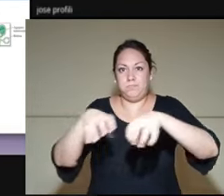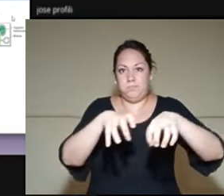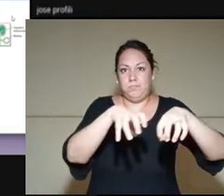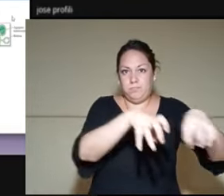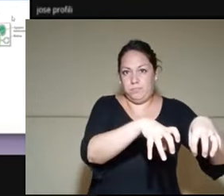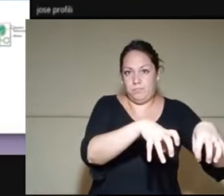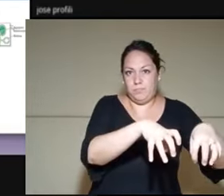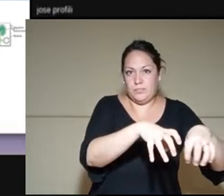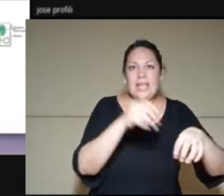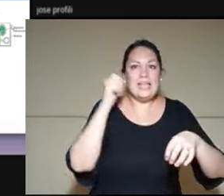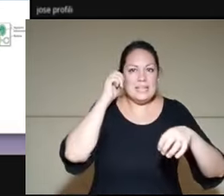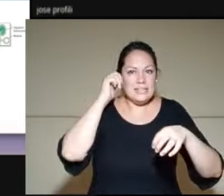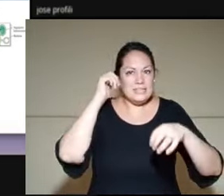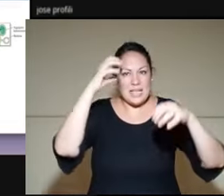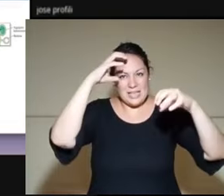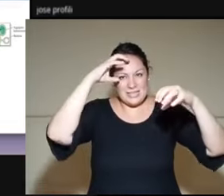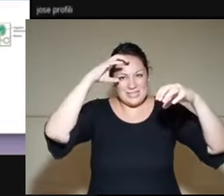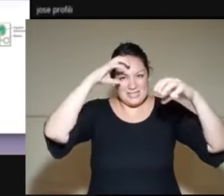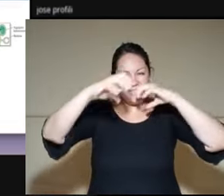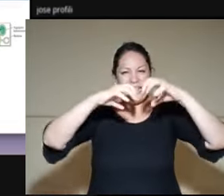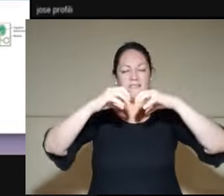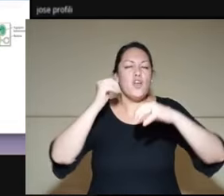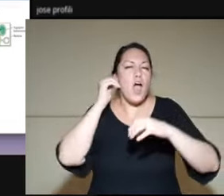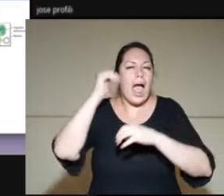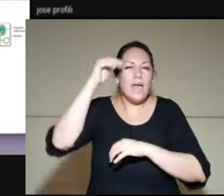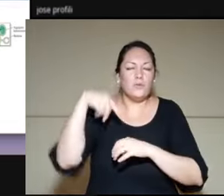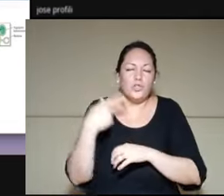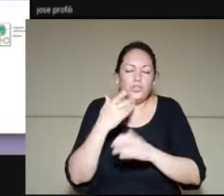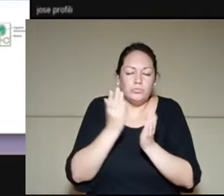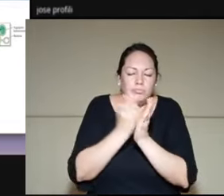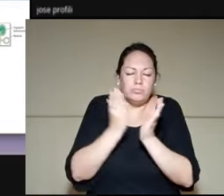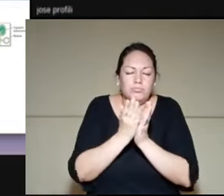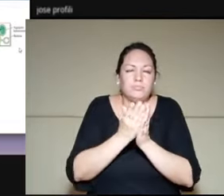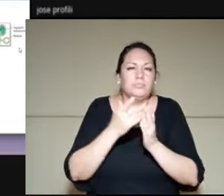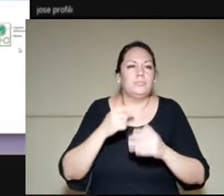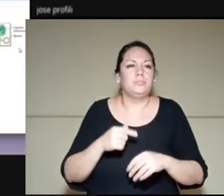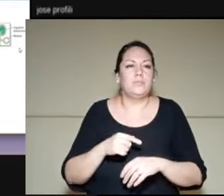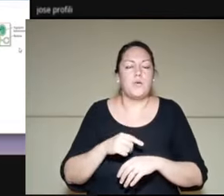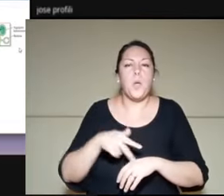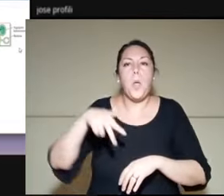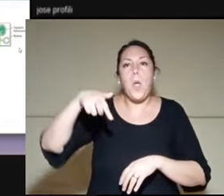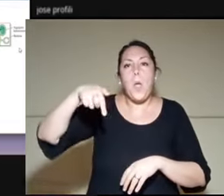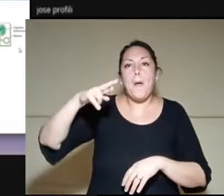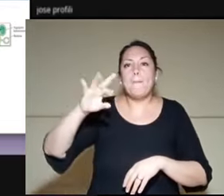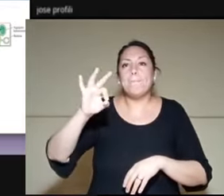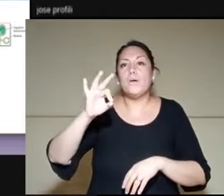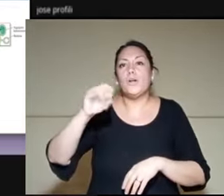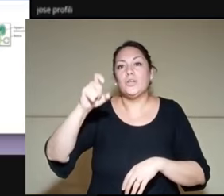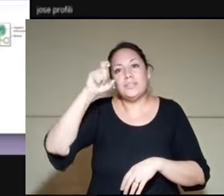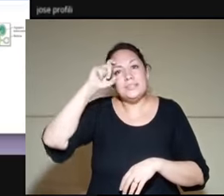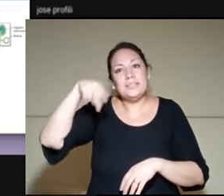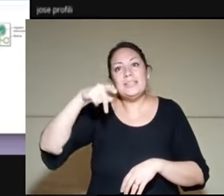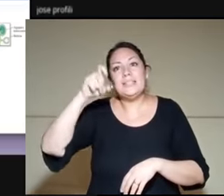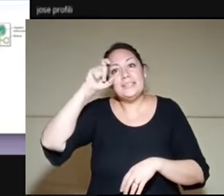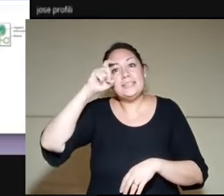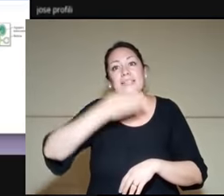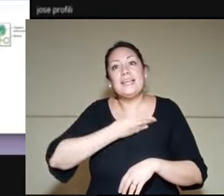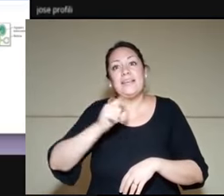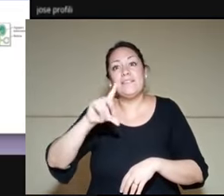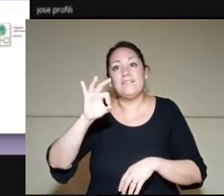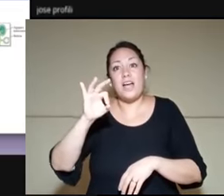del cerebro adulto, que son las que nosotros vamos a estudiar. Entonces el prosencéfalo va a dar origen